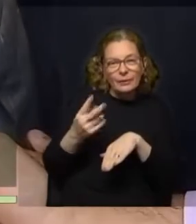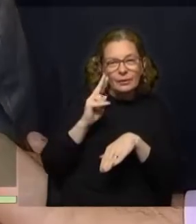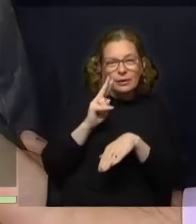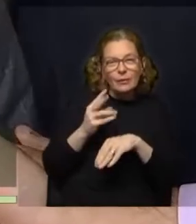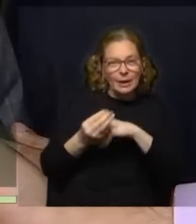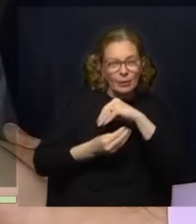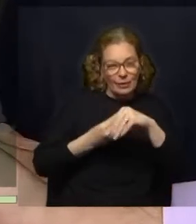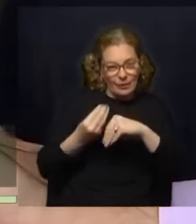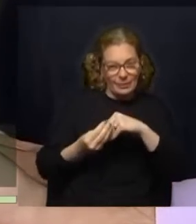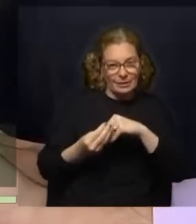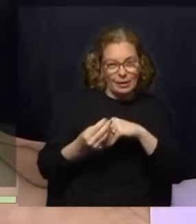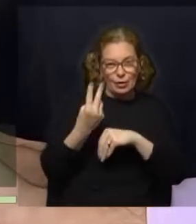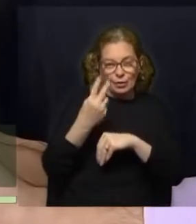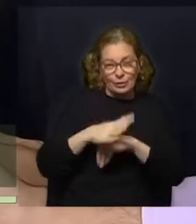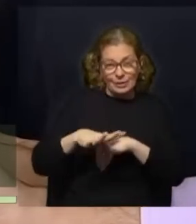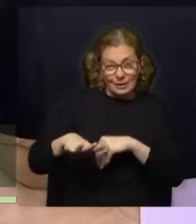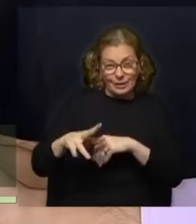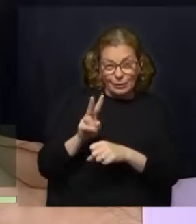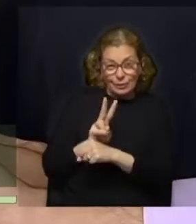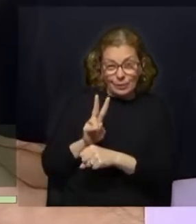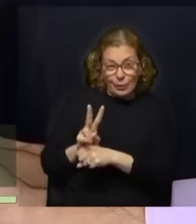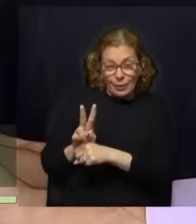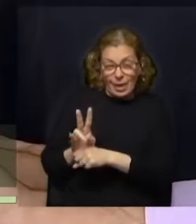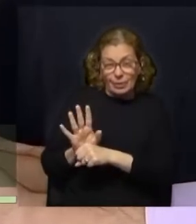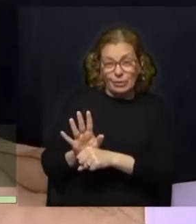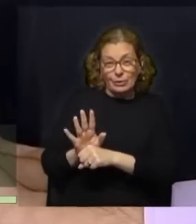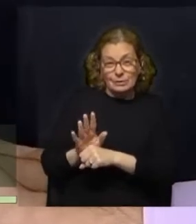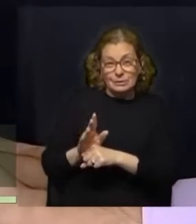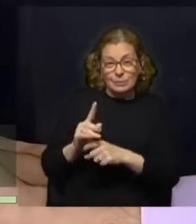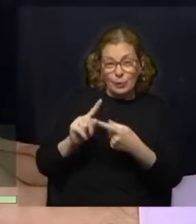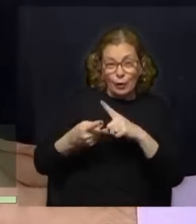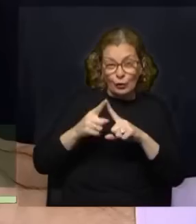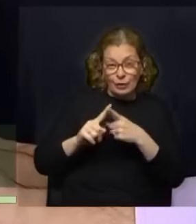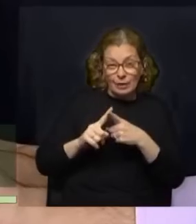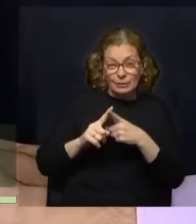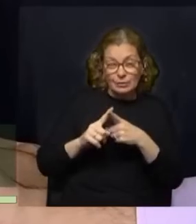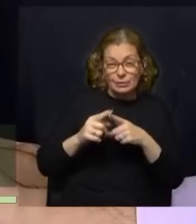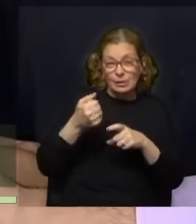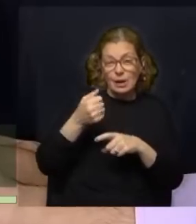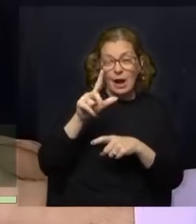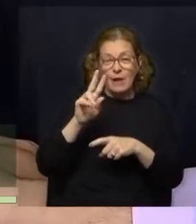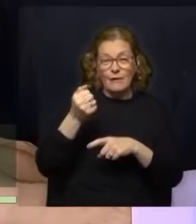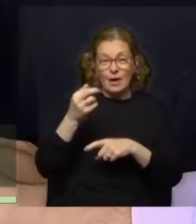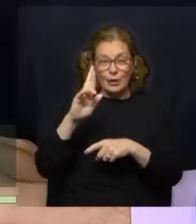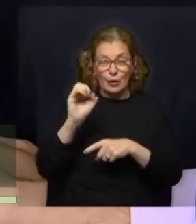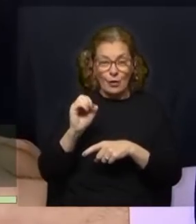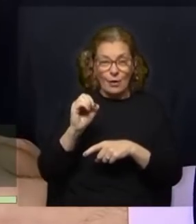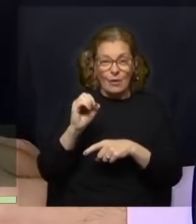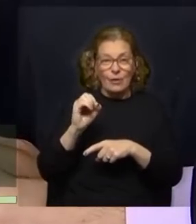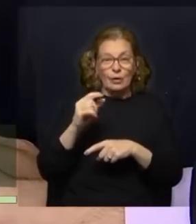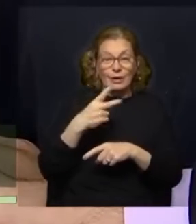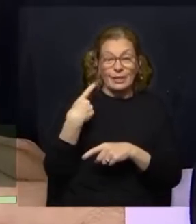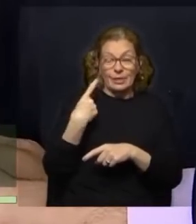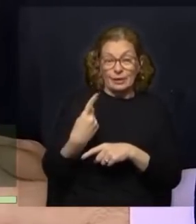que ver con la familias de los dos niños que están siendo atendidos estamos en permanente contacto con Álvaro Galeana el director del hospital